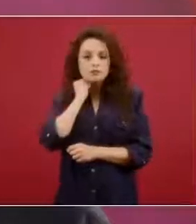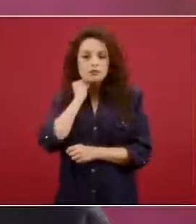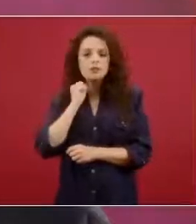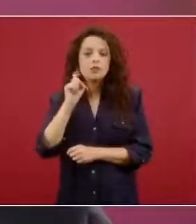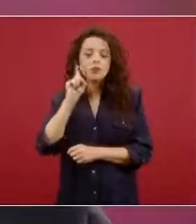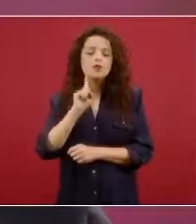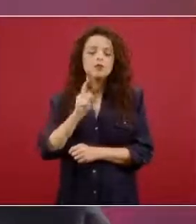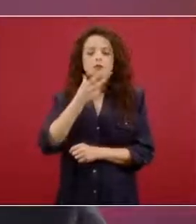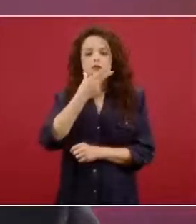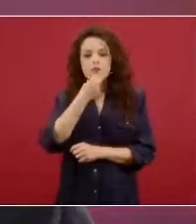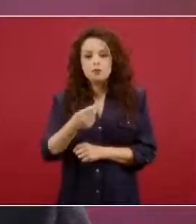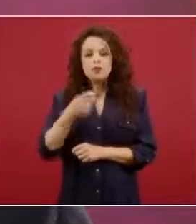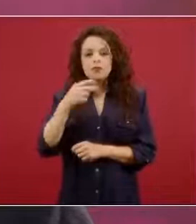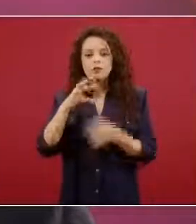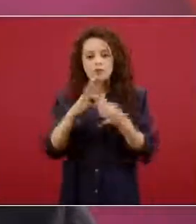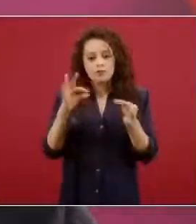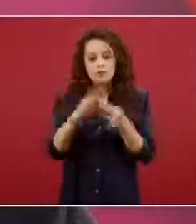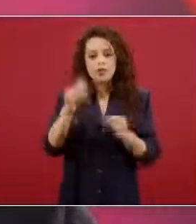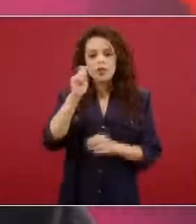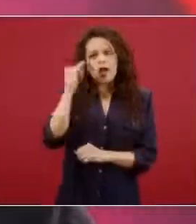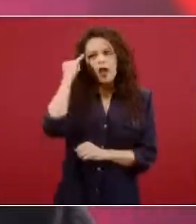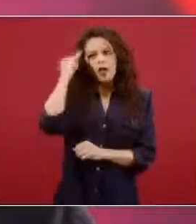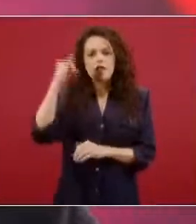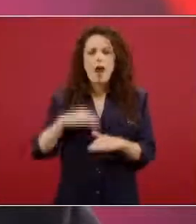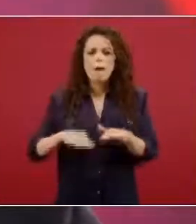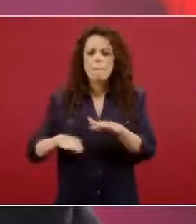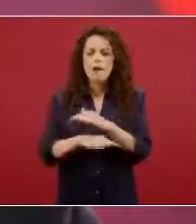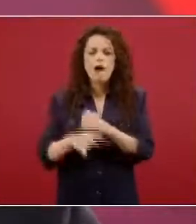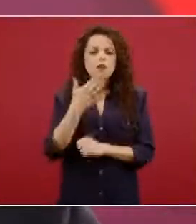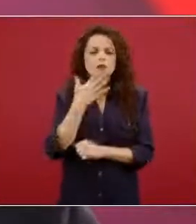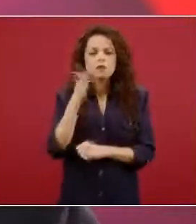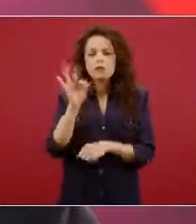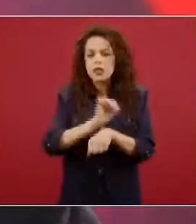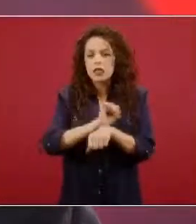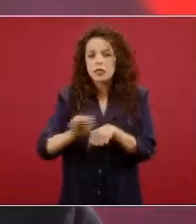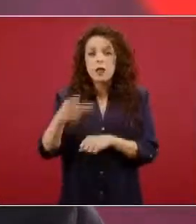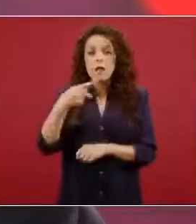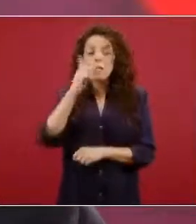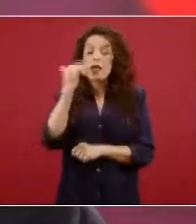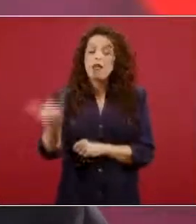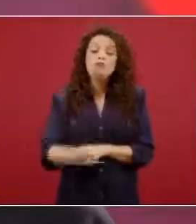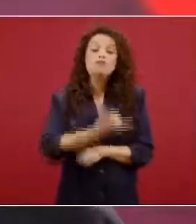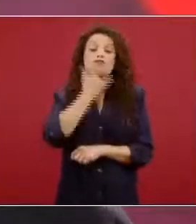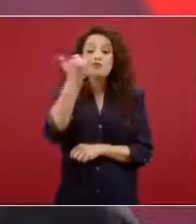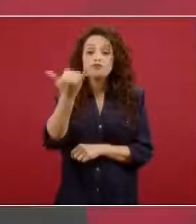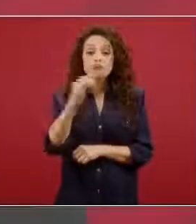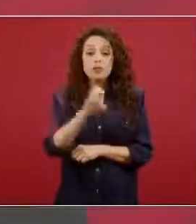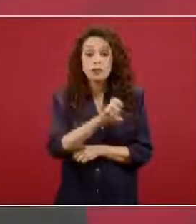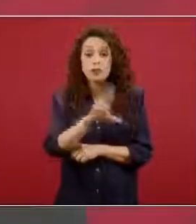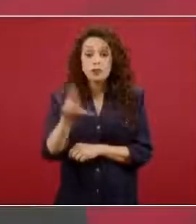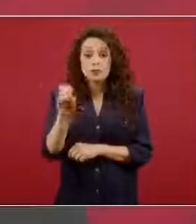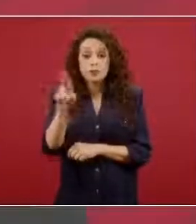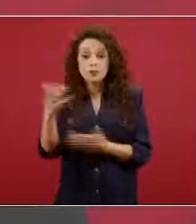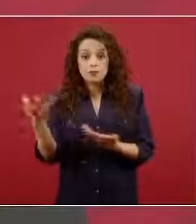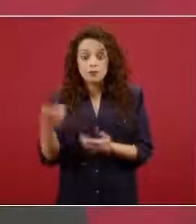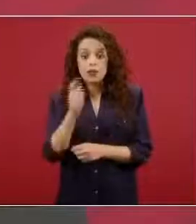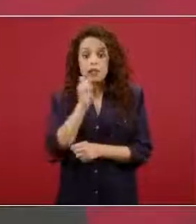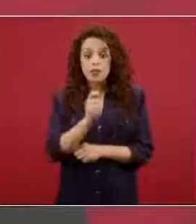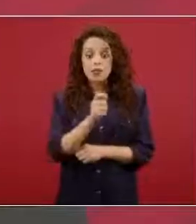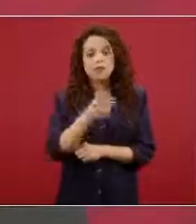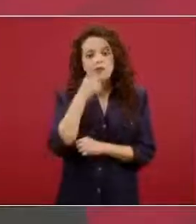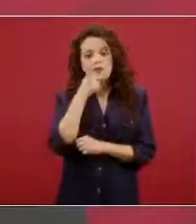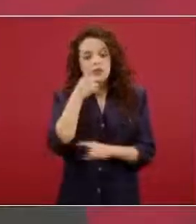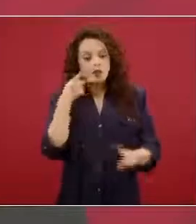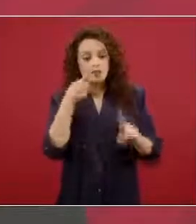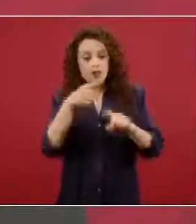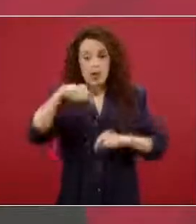con esta idea muy básica, muy simple, pero además errónea de primero señalar